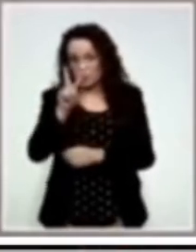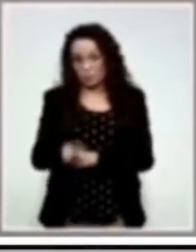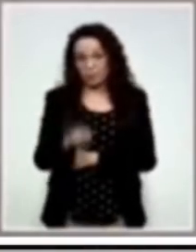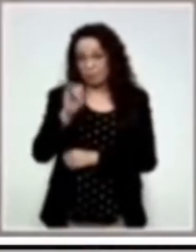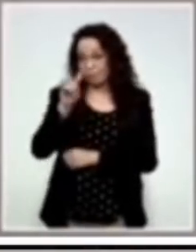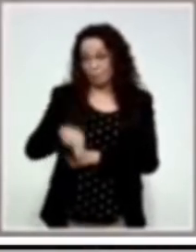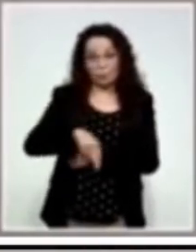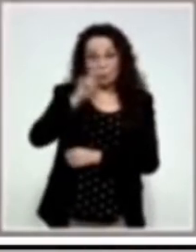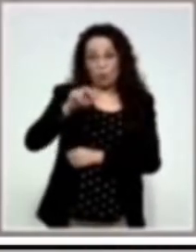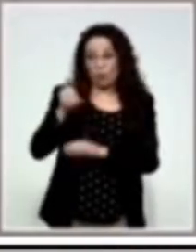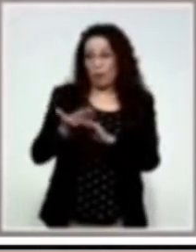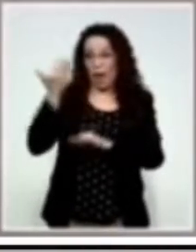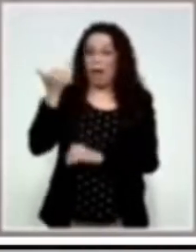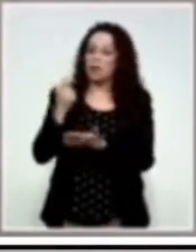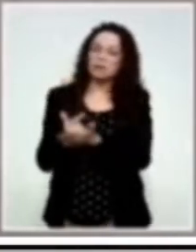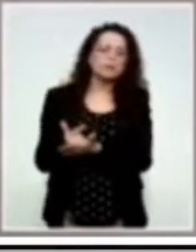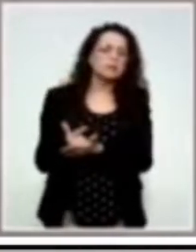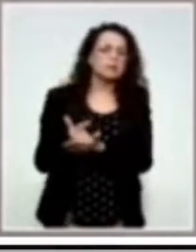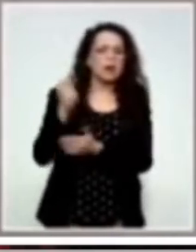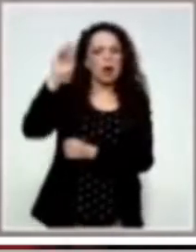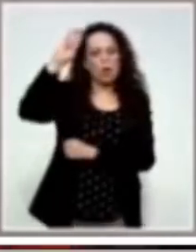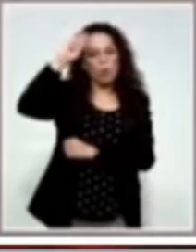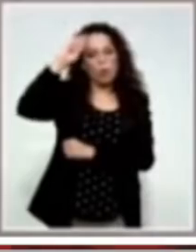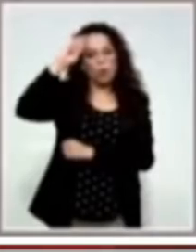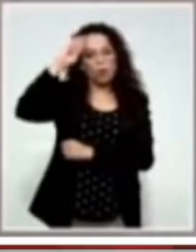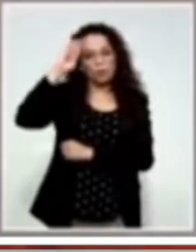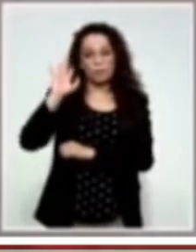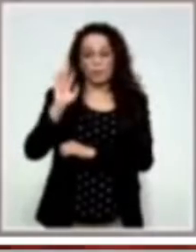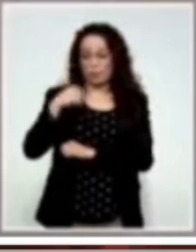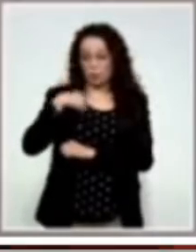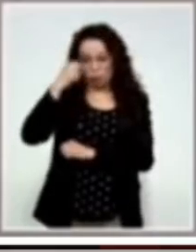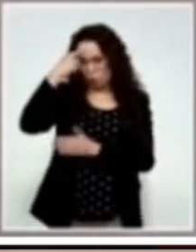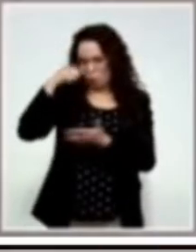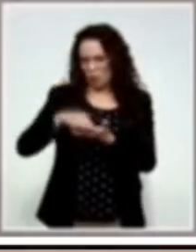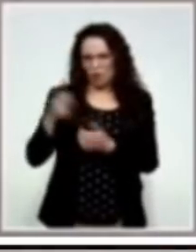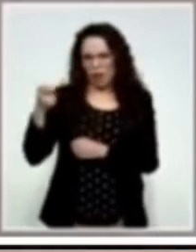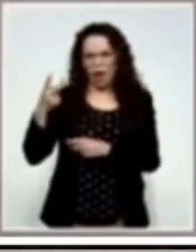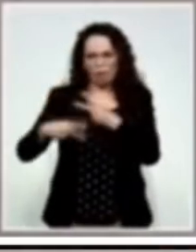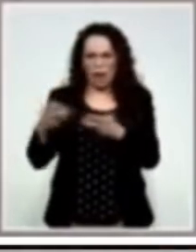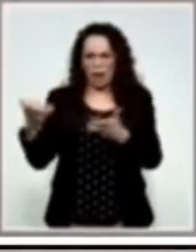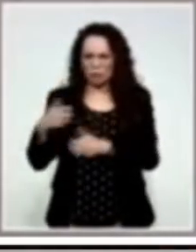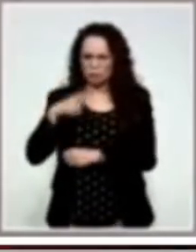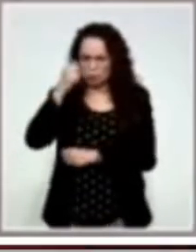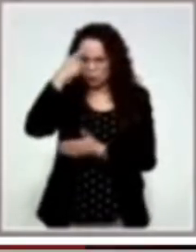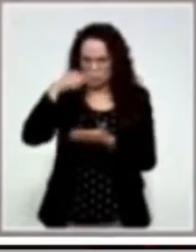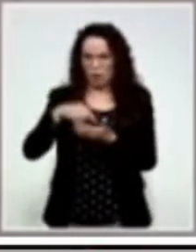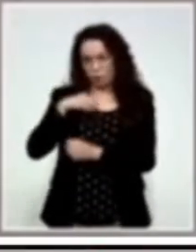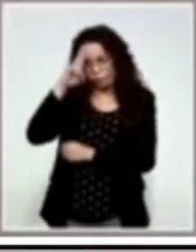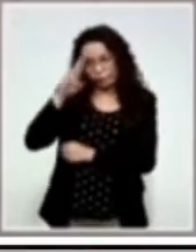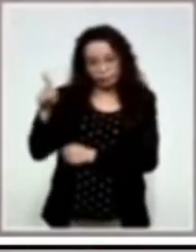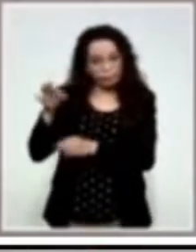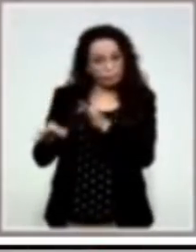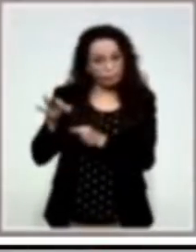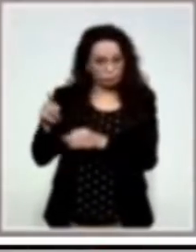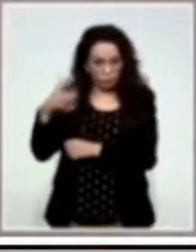y extraordinariamente grave. No creo que vaya a ser el caso. Reitero, yo tengo mucho respeto al ministro González Alcántara, es un